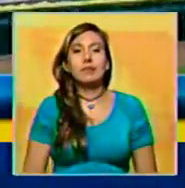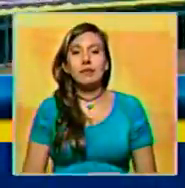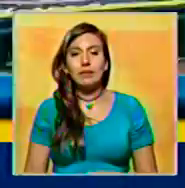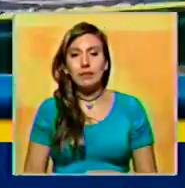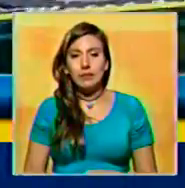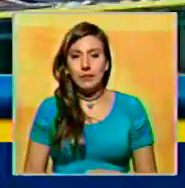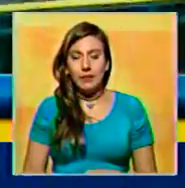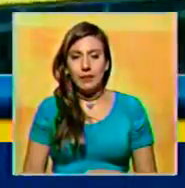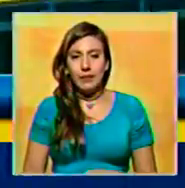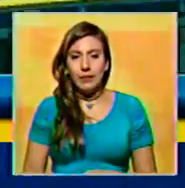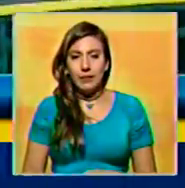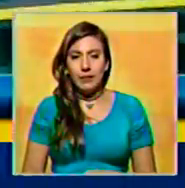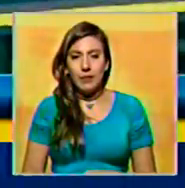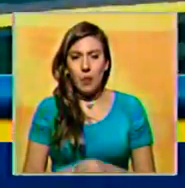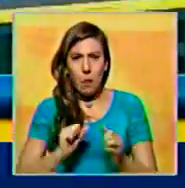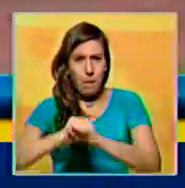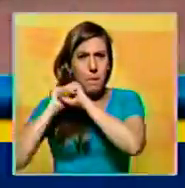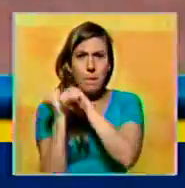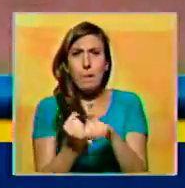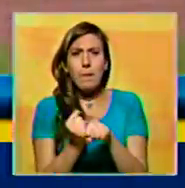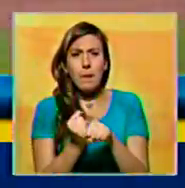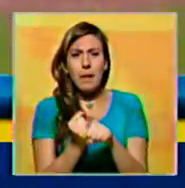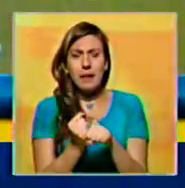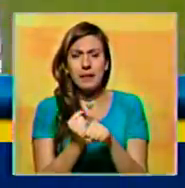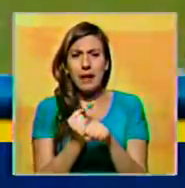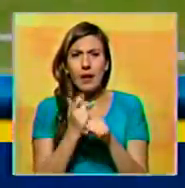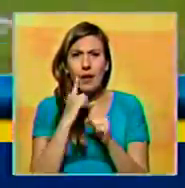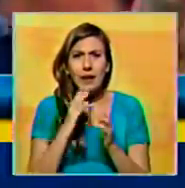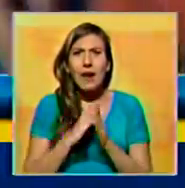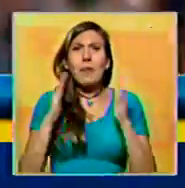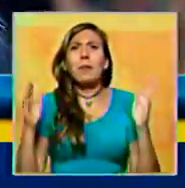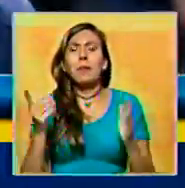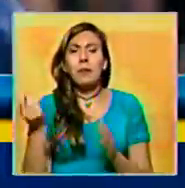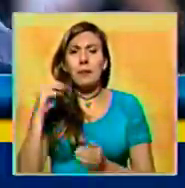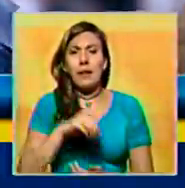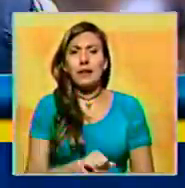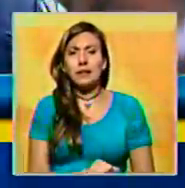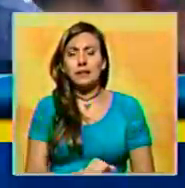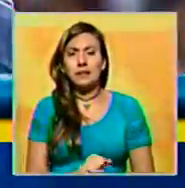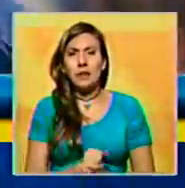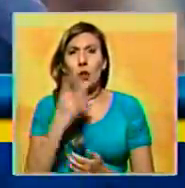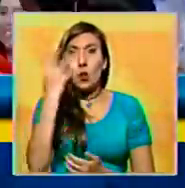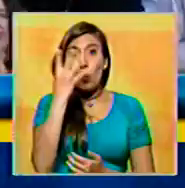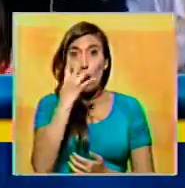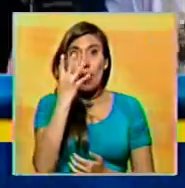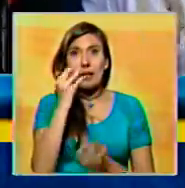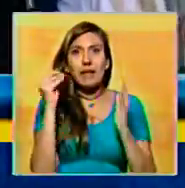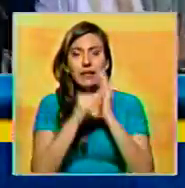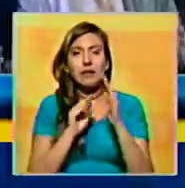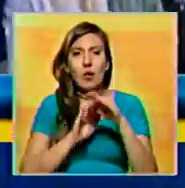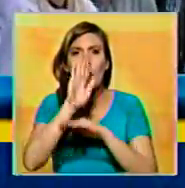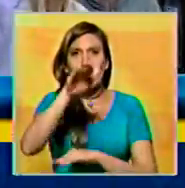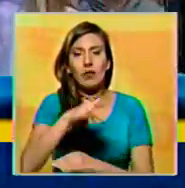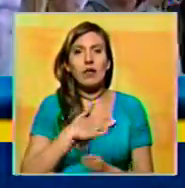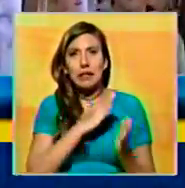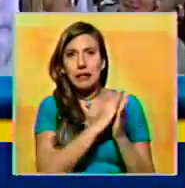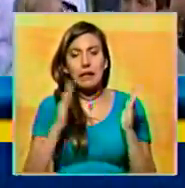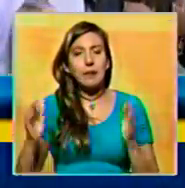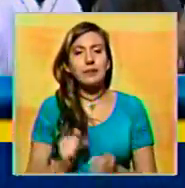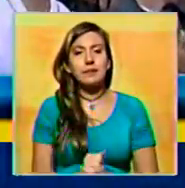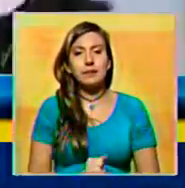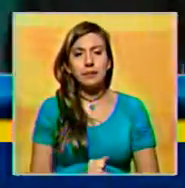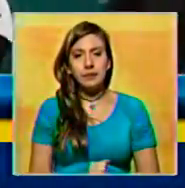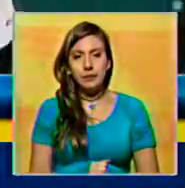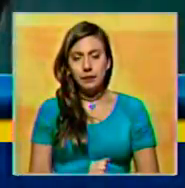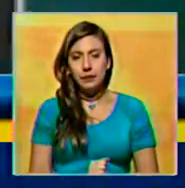envíos de Matt Moore. Un batazo, bueno, que amplía la ventaja, cuadrangular solitario. Fue su cuarto jonrón de la temporada. Infante terminó este encuentro de